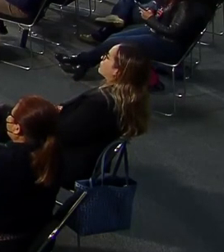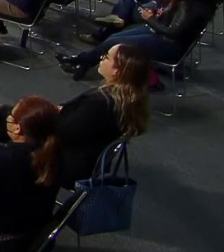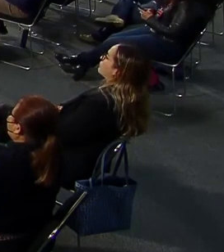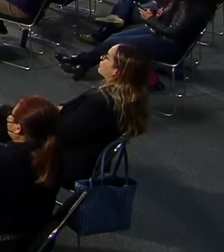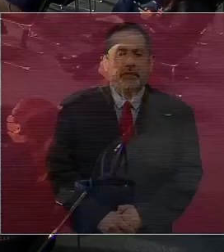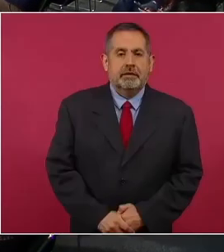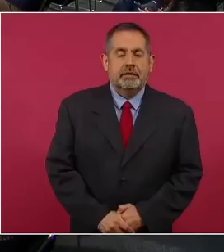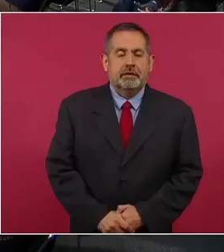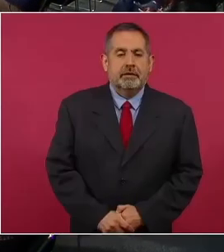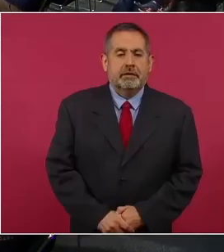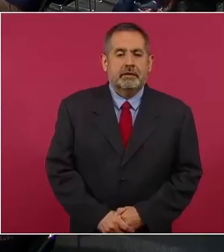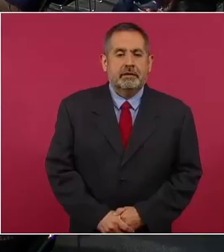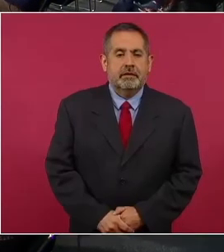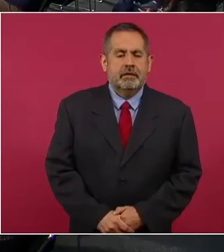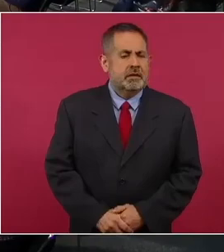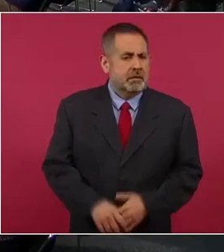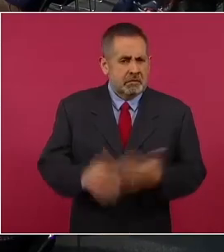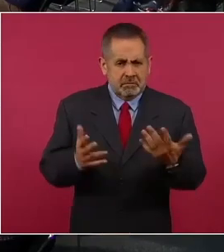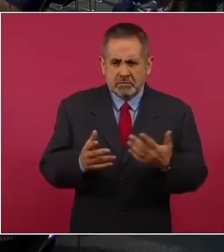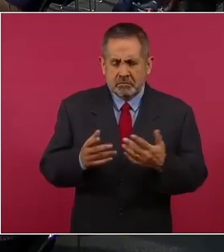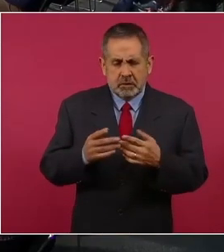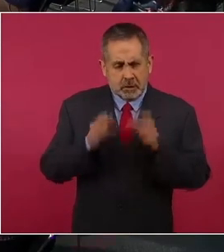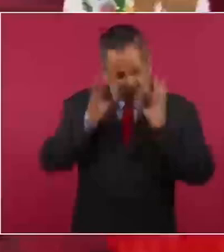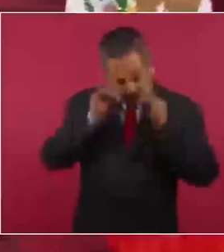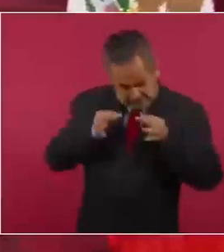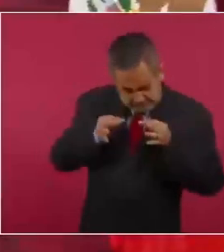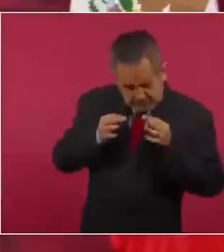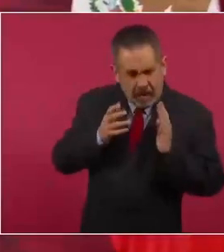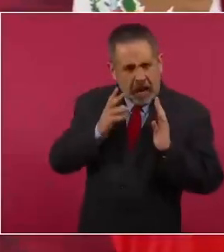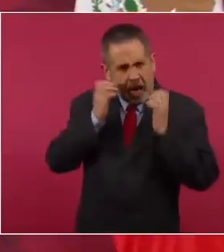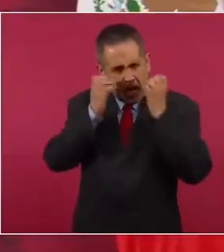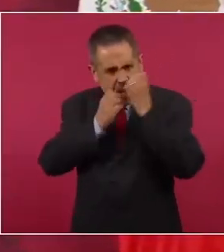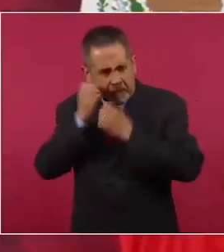No, que haya una autocrítica.